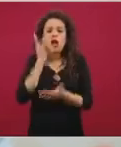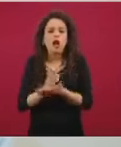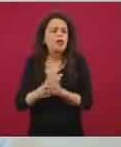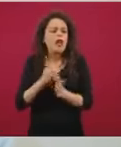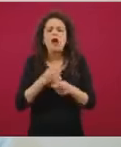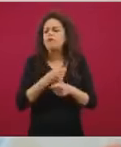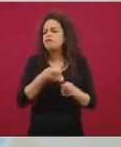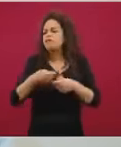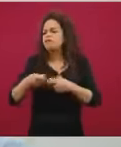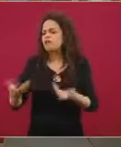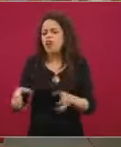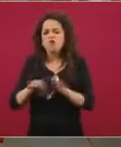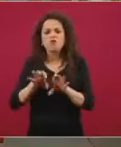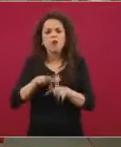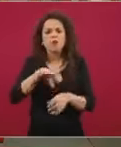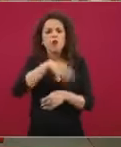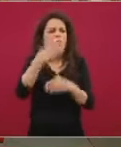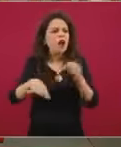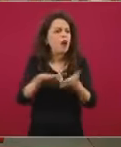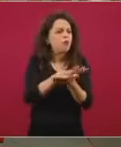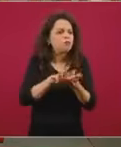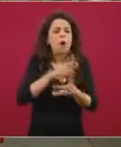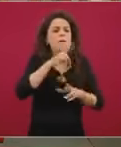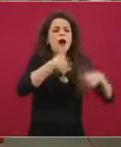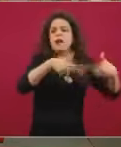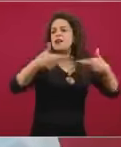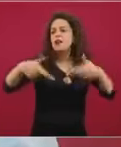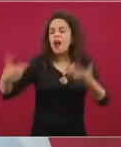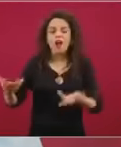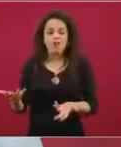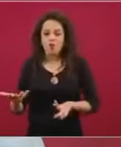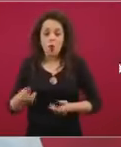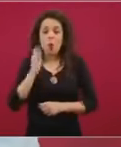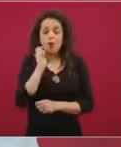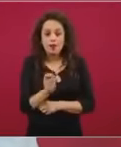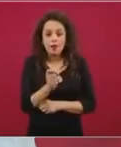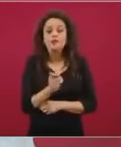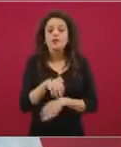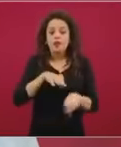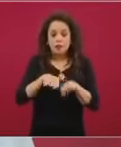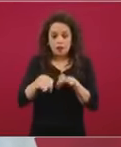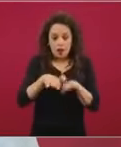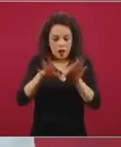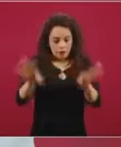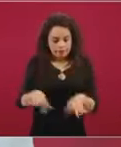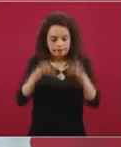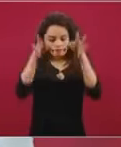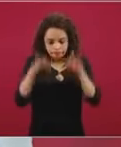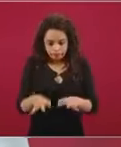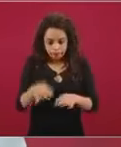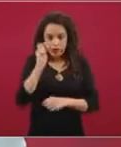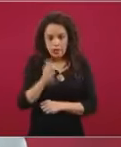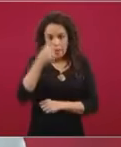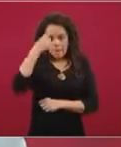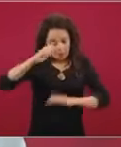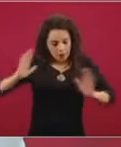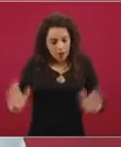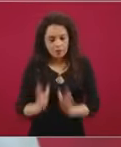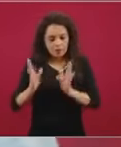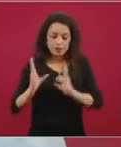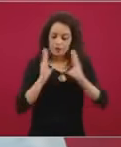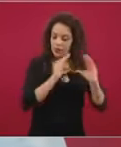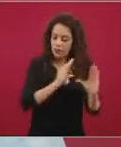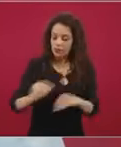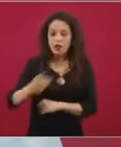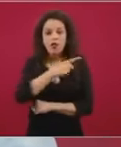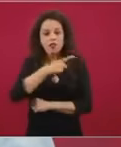decir cómo me acabo estos libros, pues ahora voy y los regalo. No, era un trabajo sustentado y de fomento a la lectura, y de por eso llevar